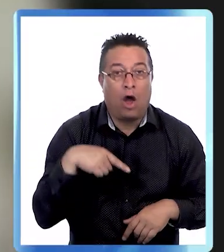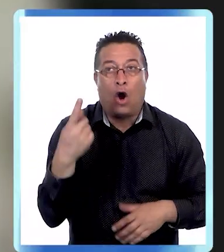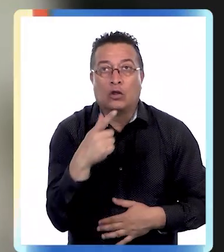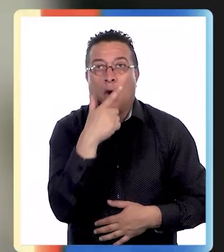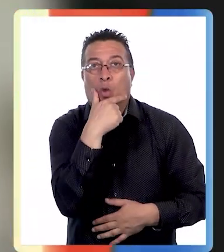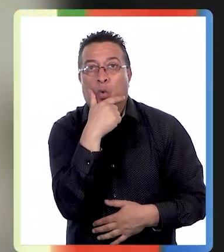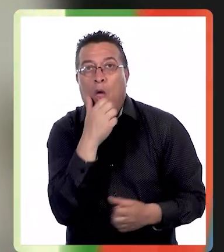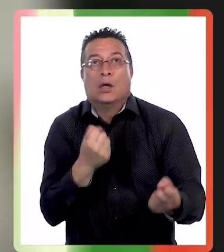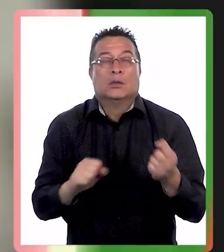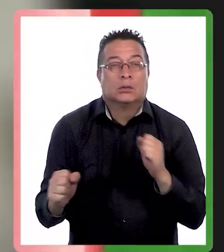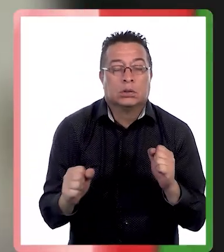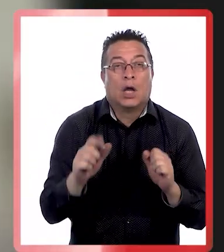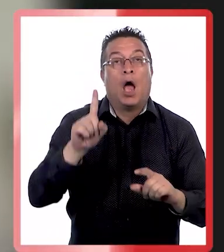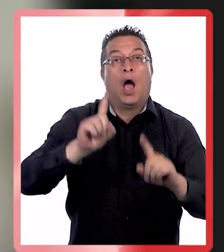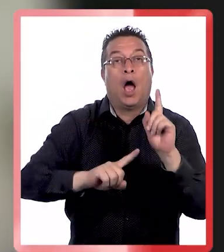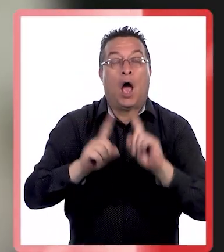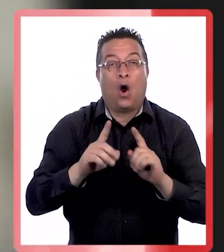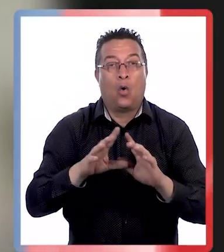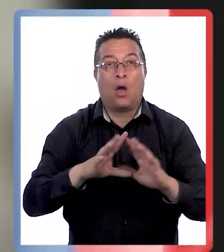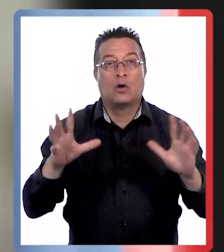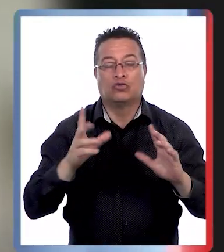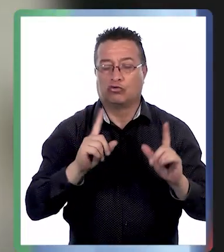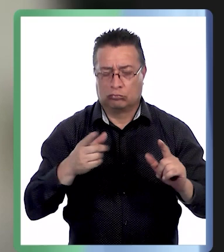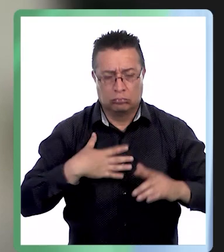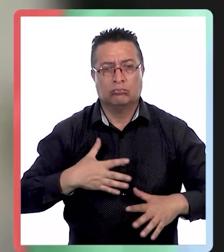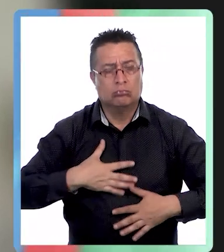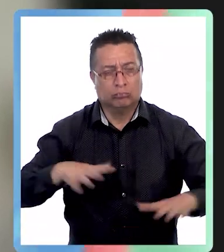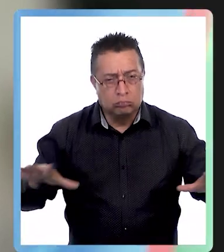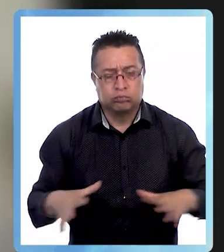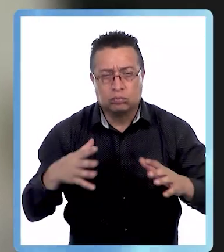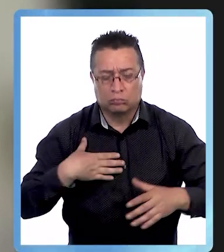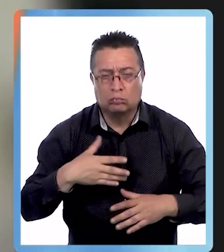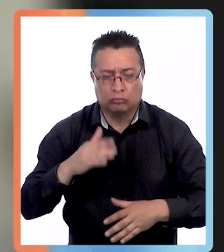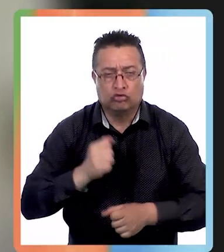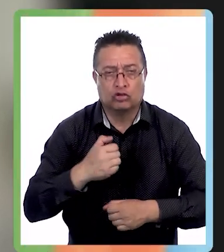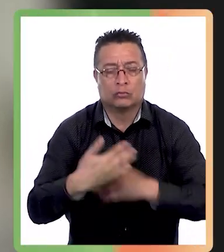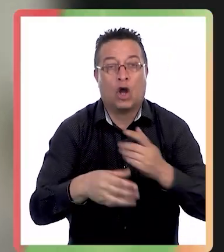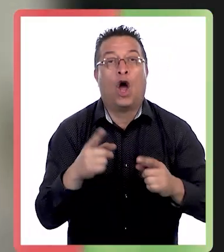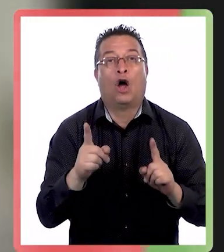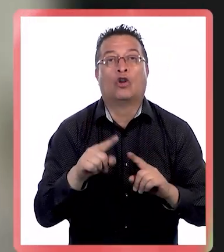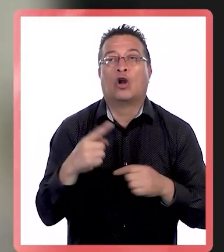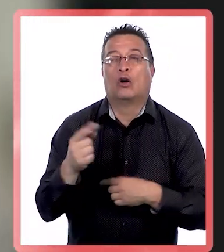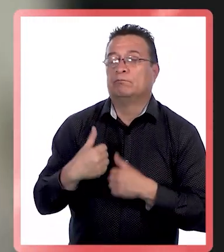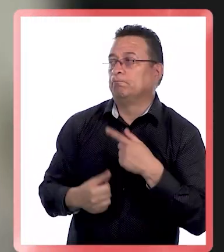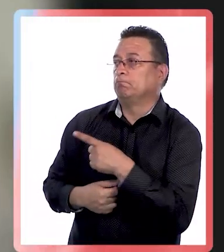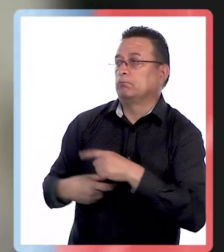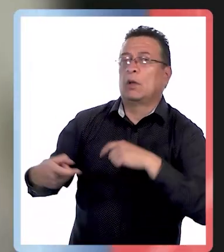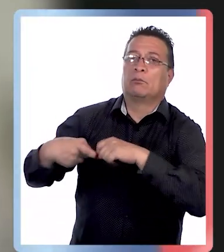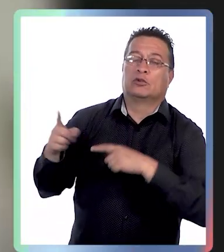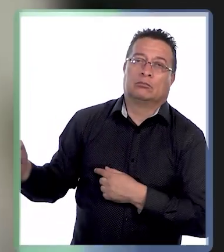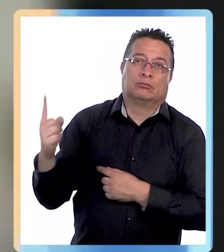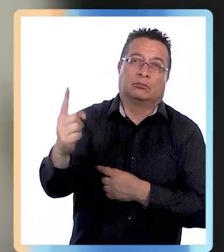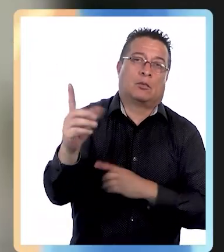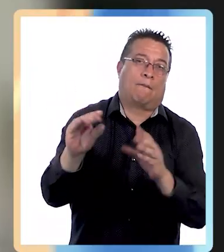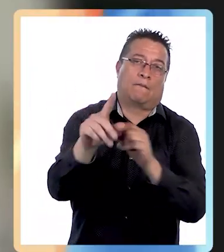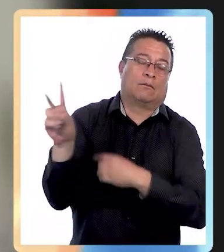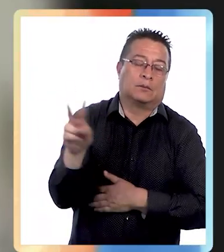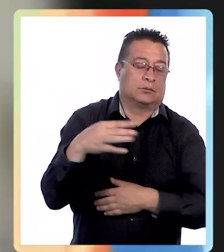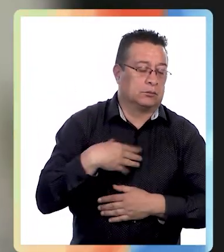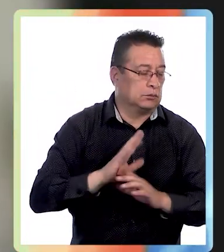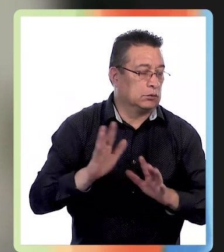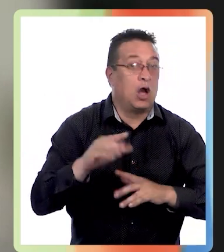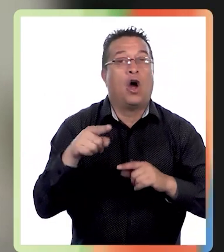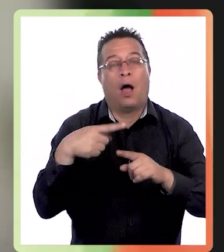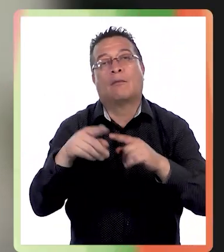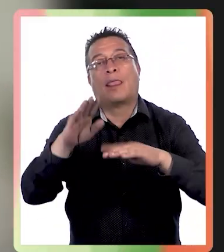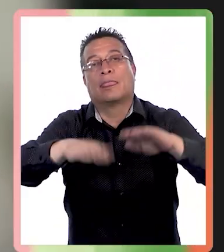dudas. Algunas personas son súper protagonistas de su tratamiento, otros delegan absolutamente todo y hay que entender que la